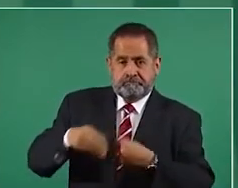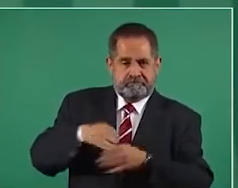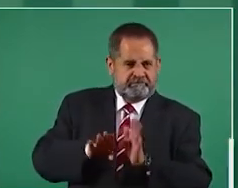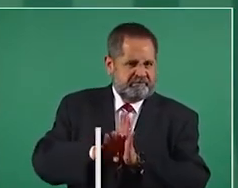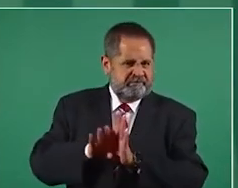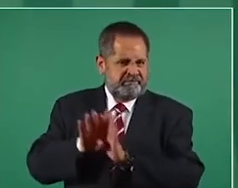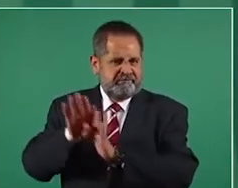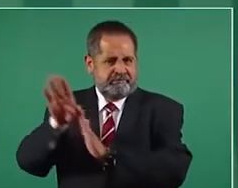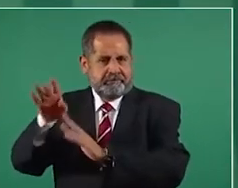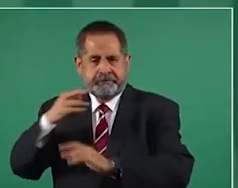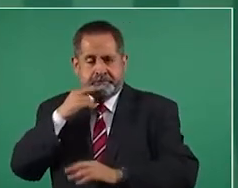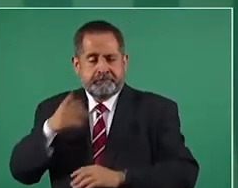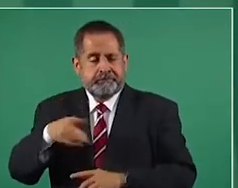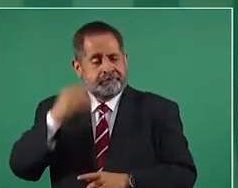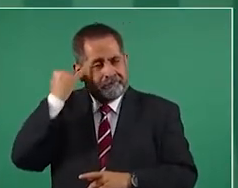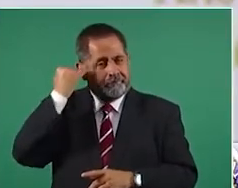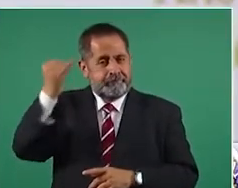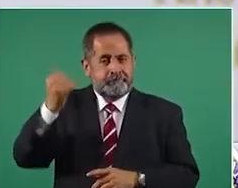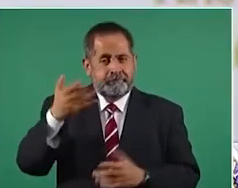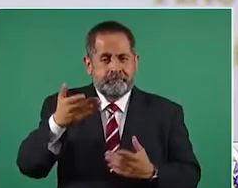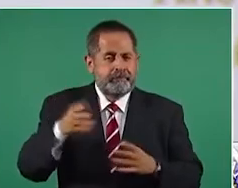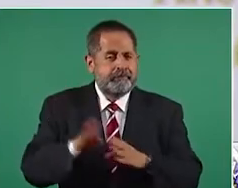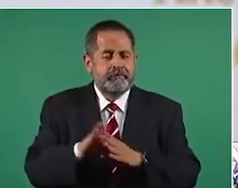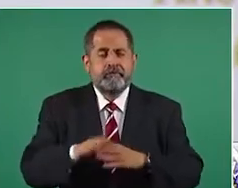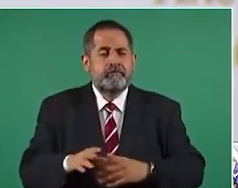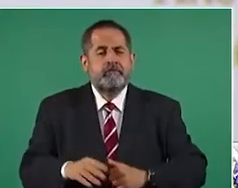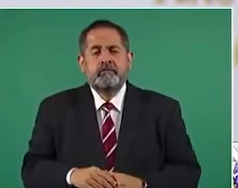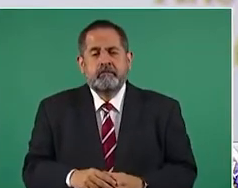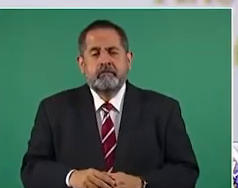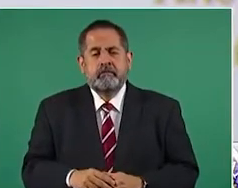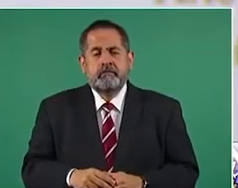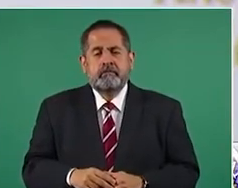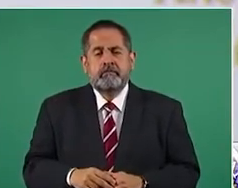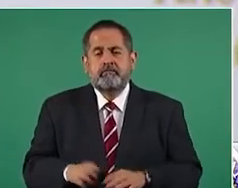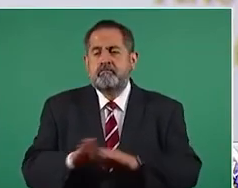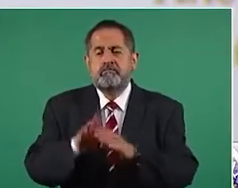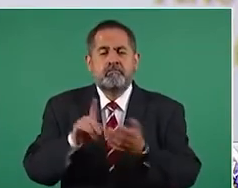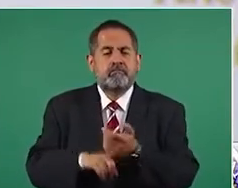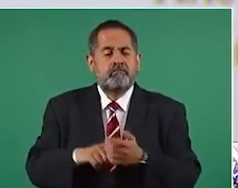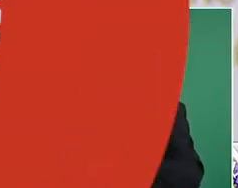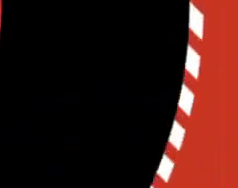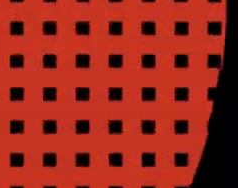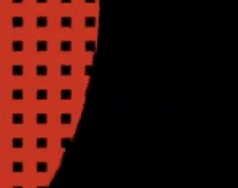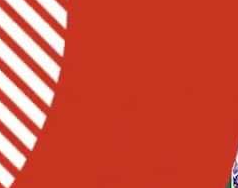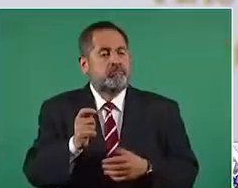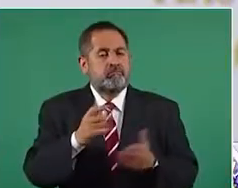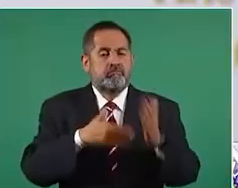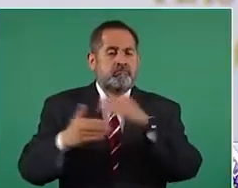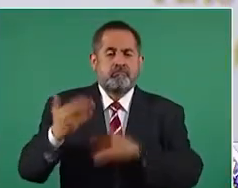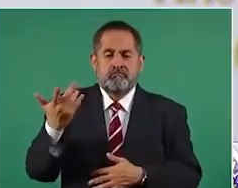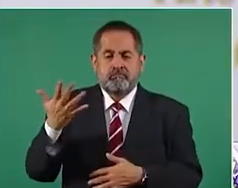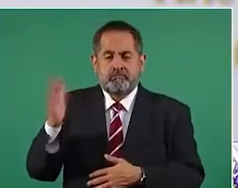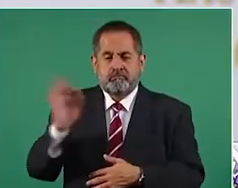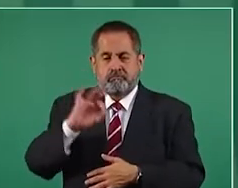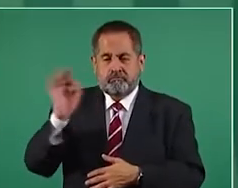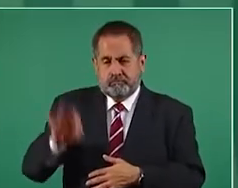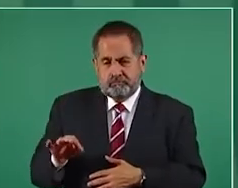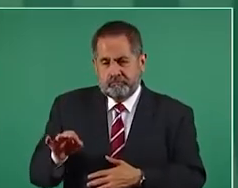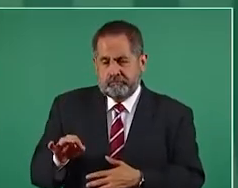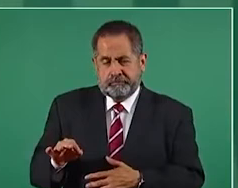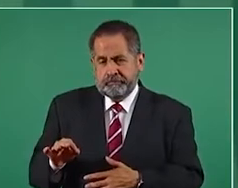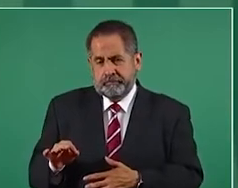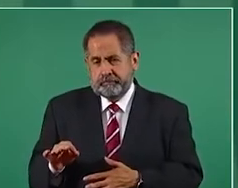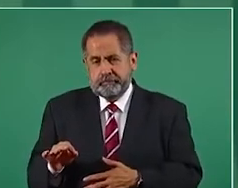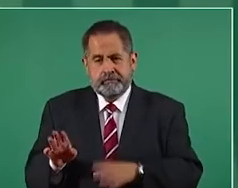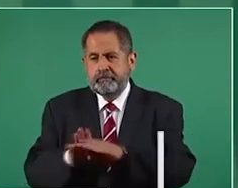en términos reales, casi ha aumentado el 50%